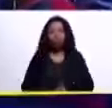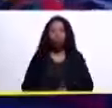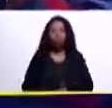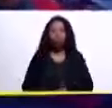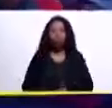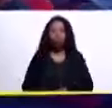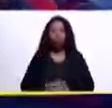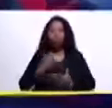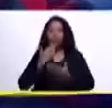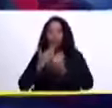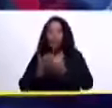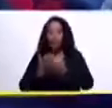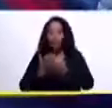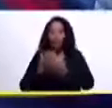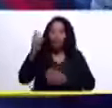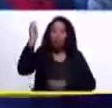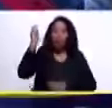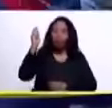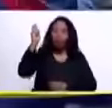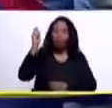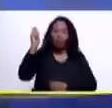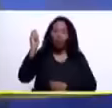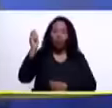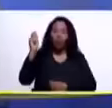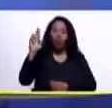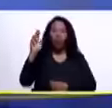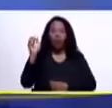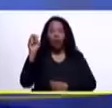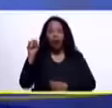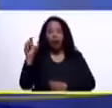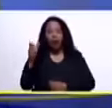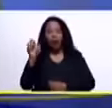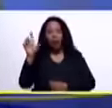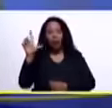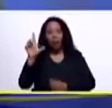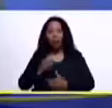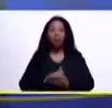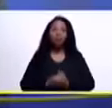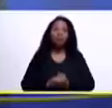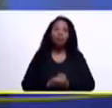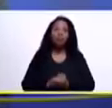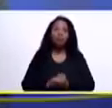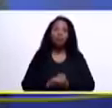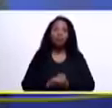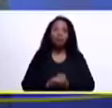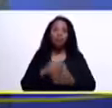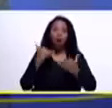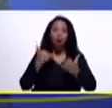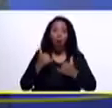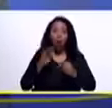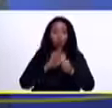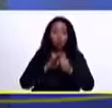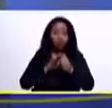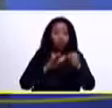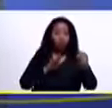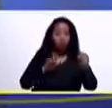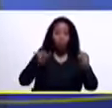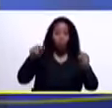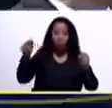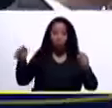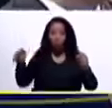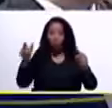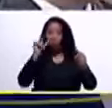Muchas gracias, diputado Rangel. Voy a dejar en el derecho de palabra a el señor Adán